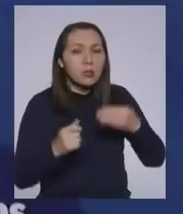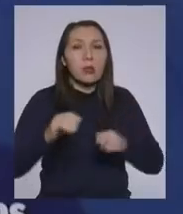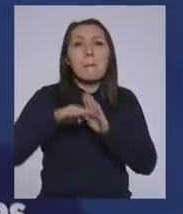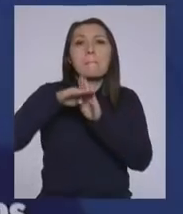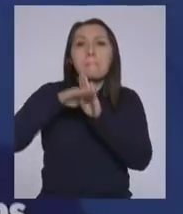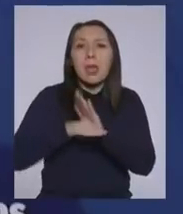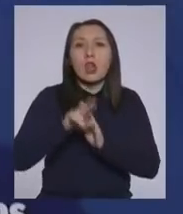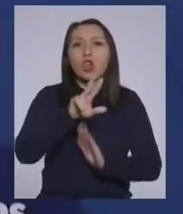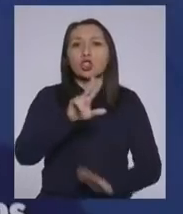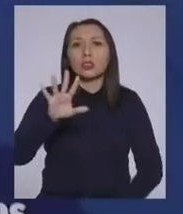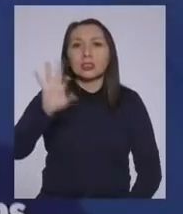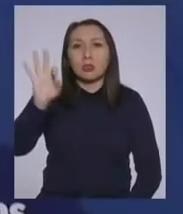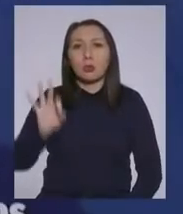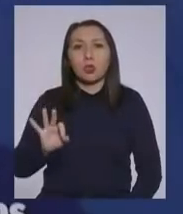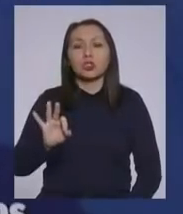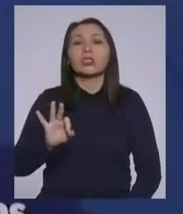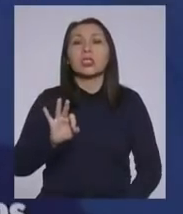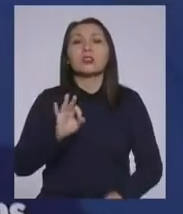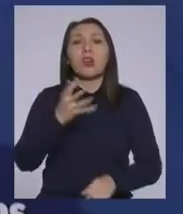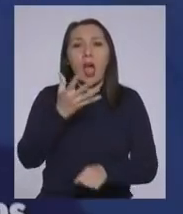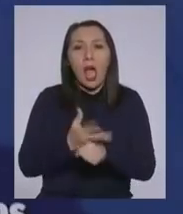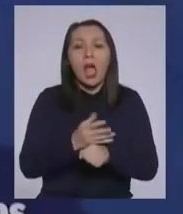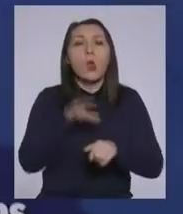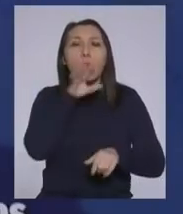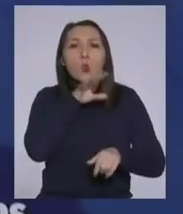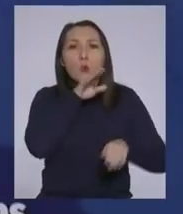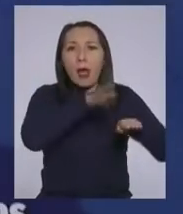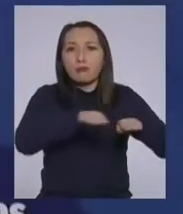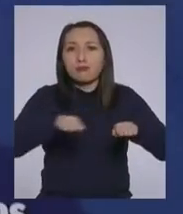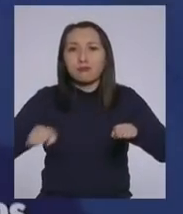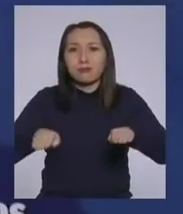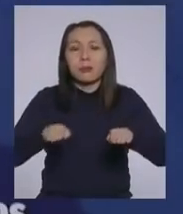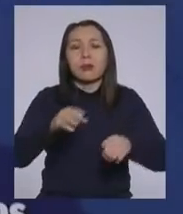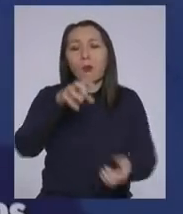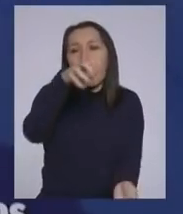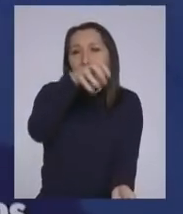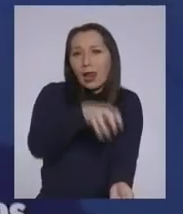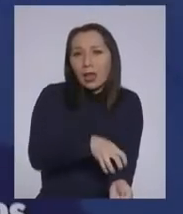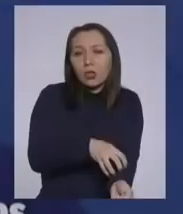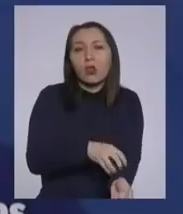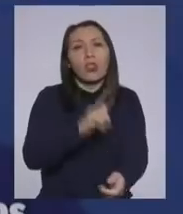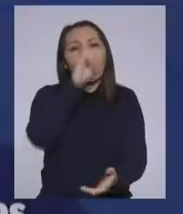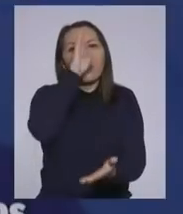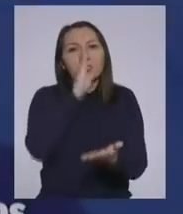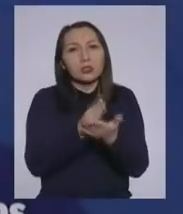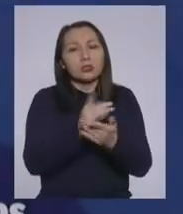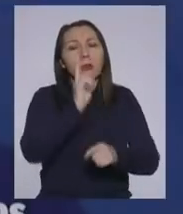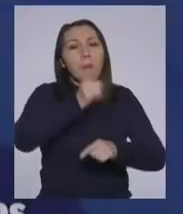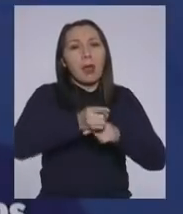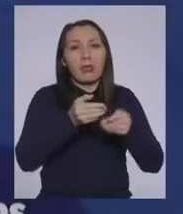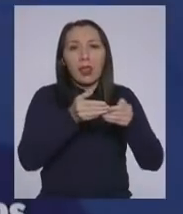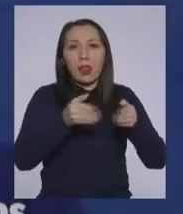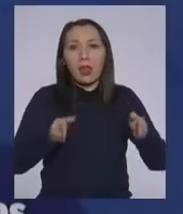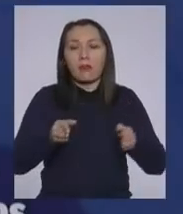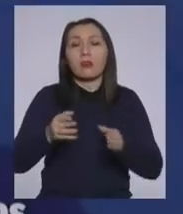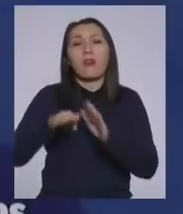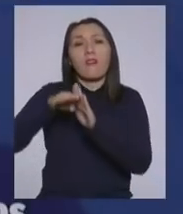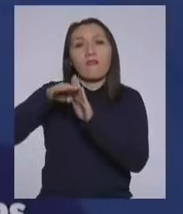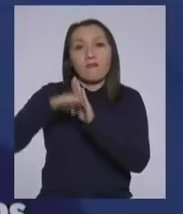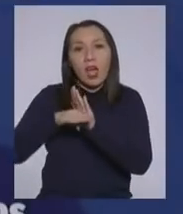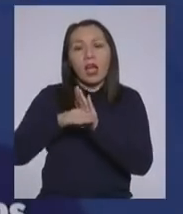de 85% de ocupación de camas a nivel de la región donde se toma esa decisión. Tener una